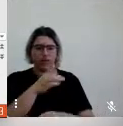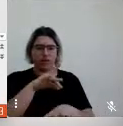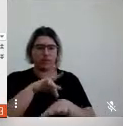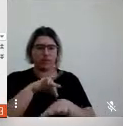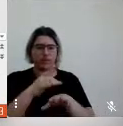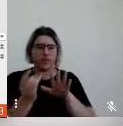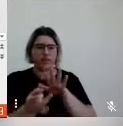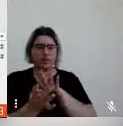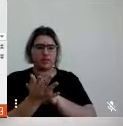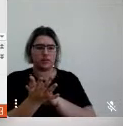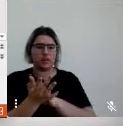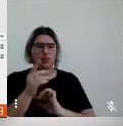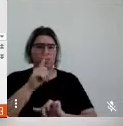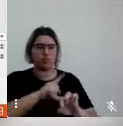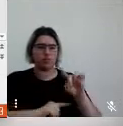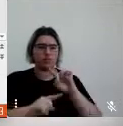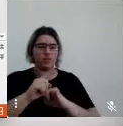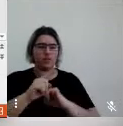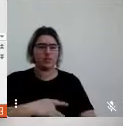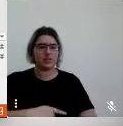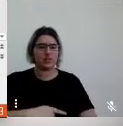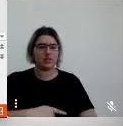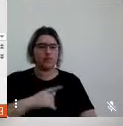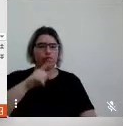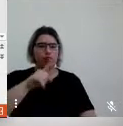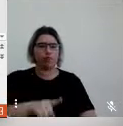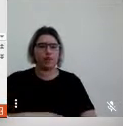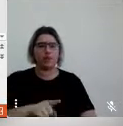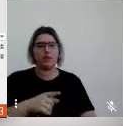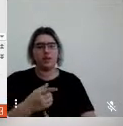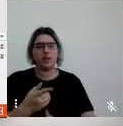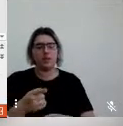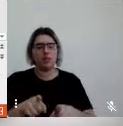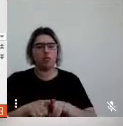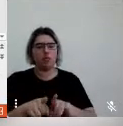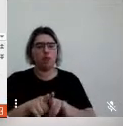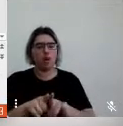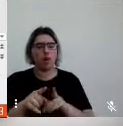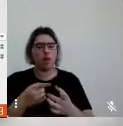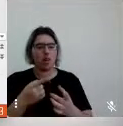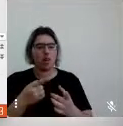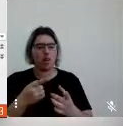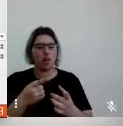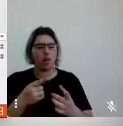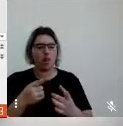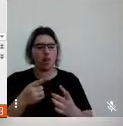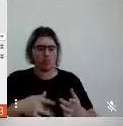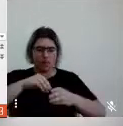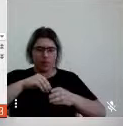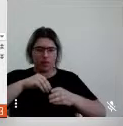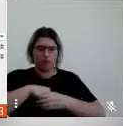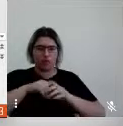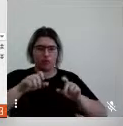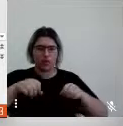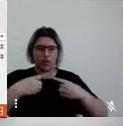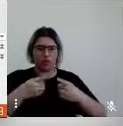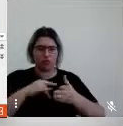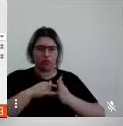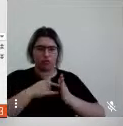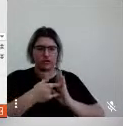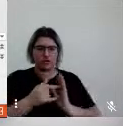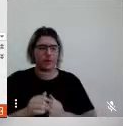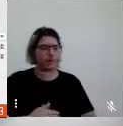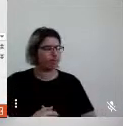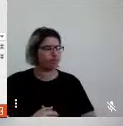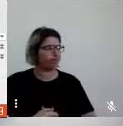y trastornos digestivos también van a tener una relación con nuestro ecosistema a nivel del intestino.